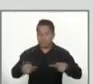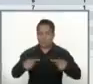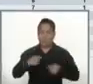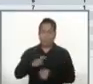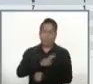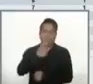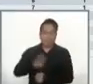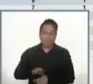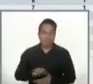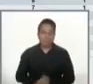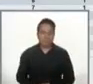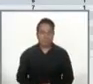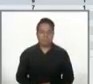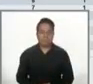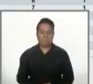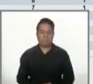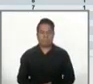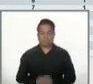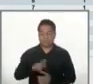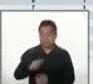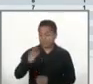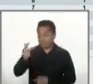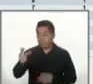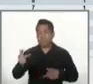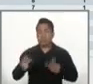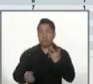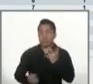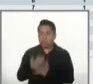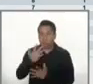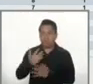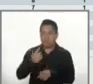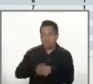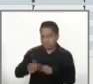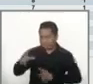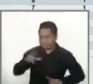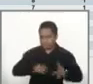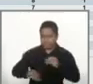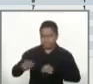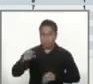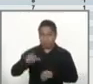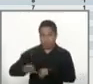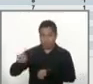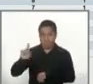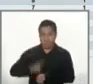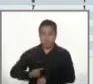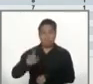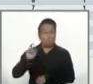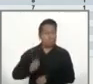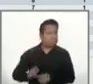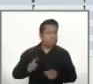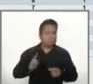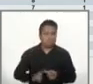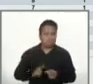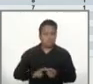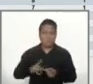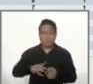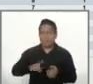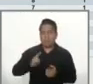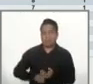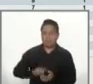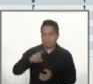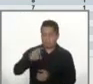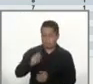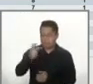defunciones. Los 88 casos nuevos reportados en esta última jornada se presentan en